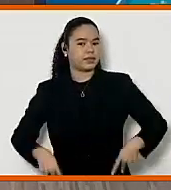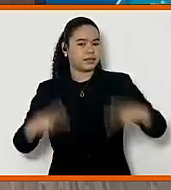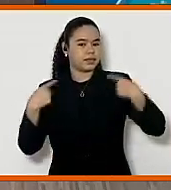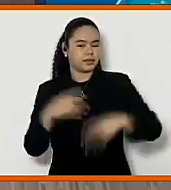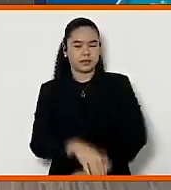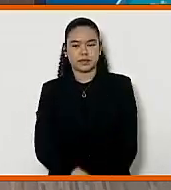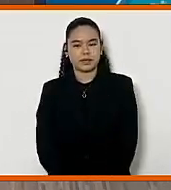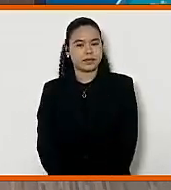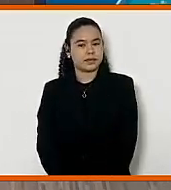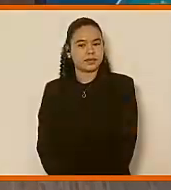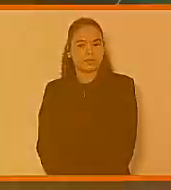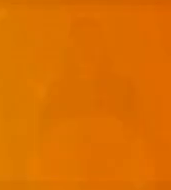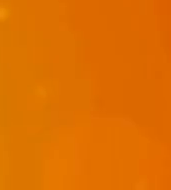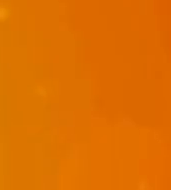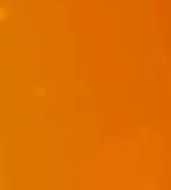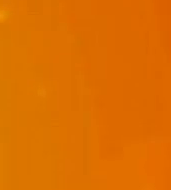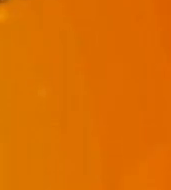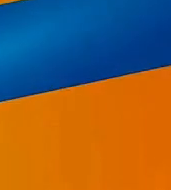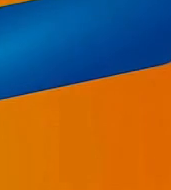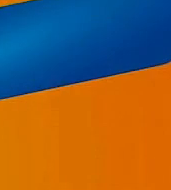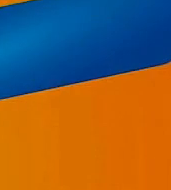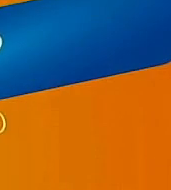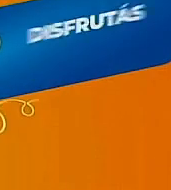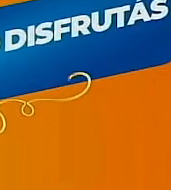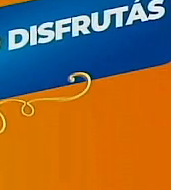vida. ¡Ay, qué